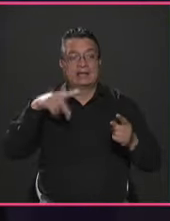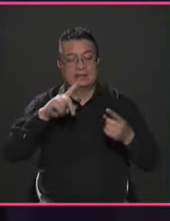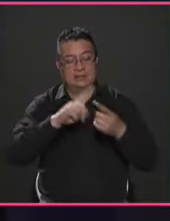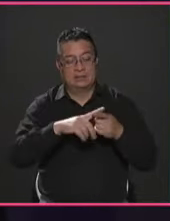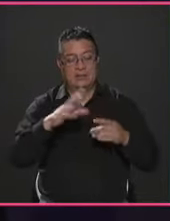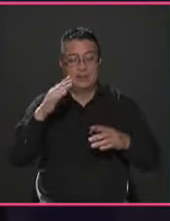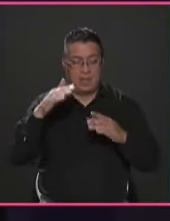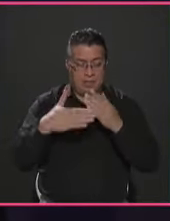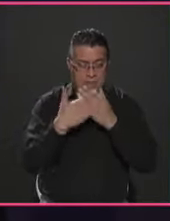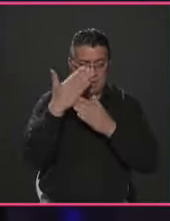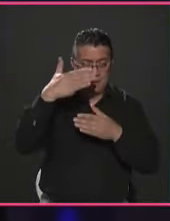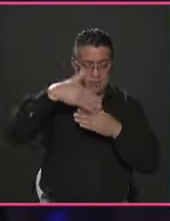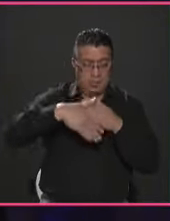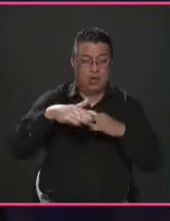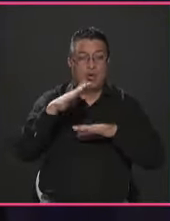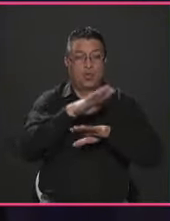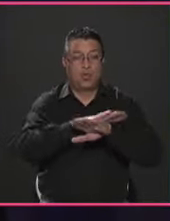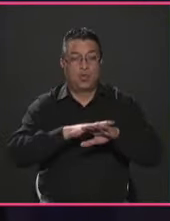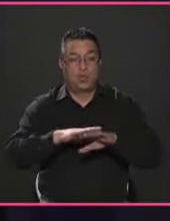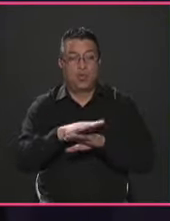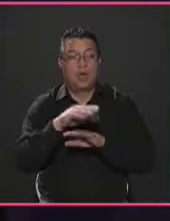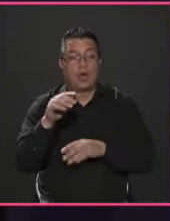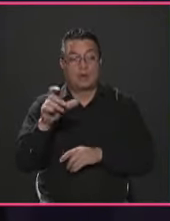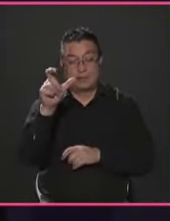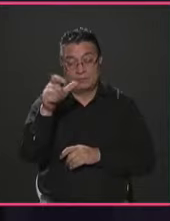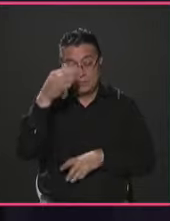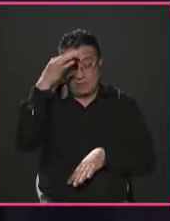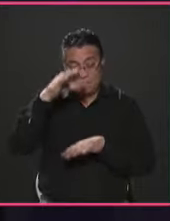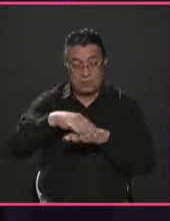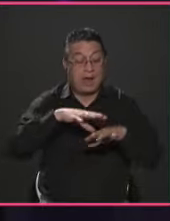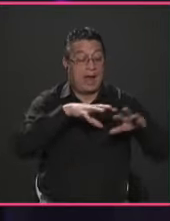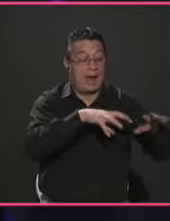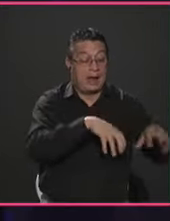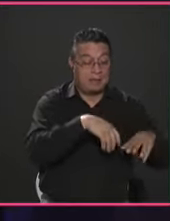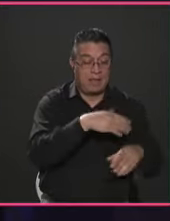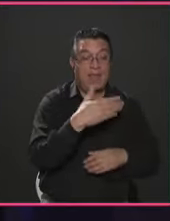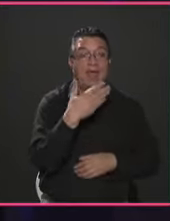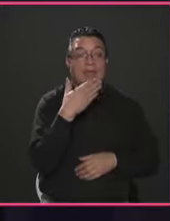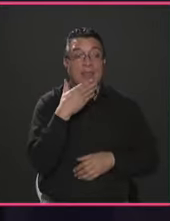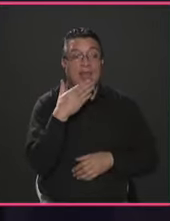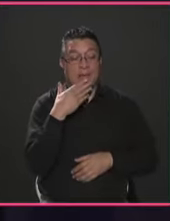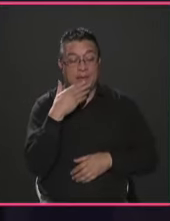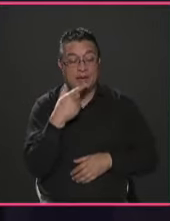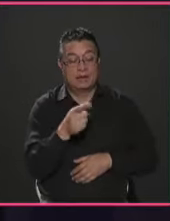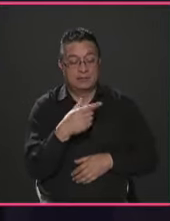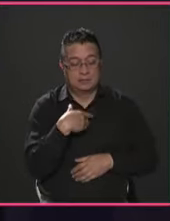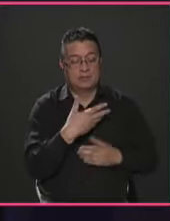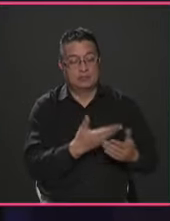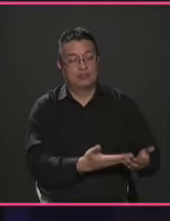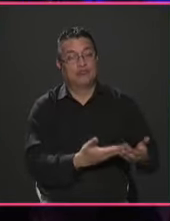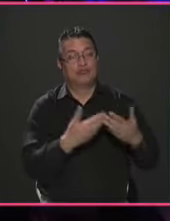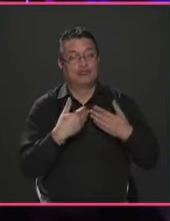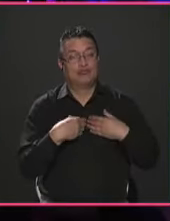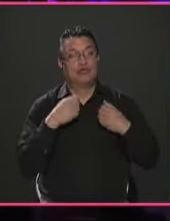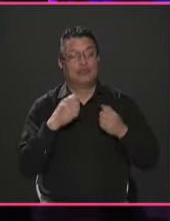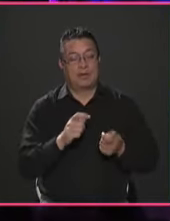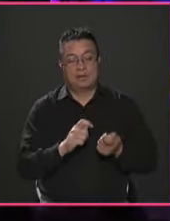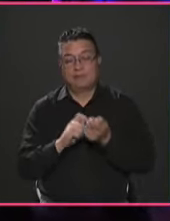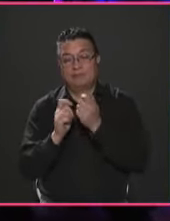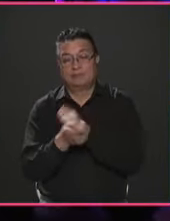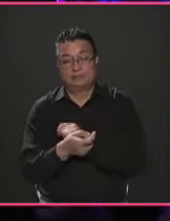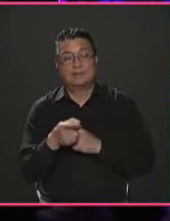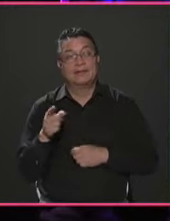pasaba día y noche cuidando no solamente al paciente pero también a los animales que nos llevaban a poder hacer